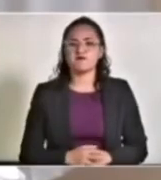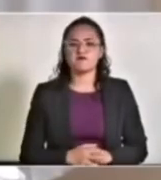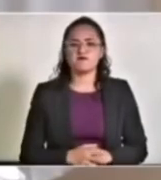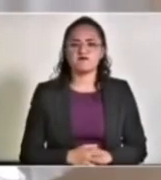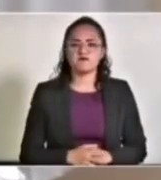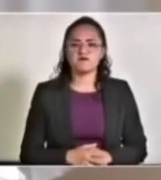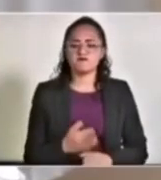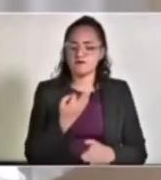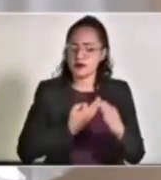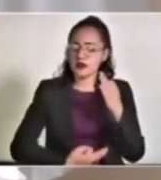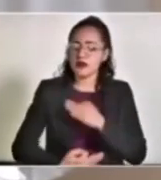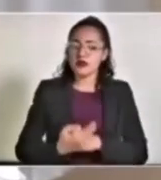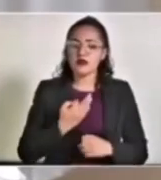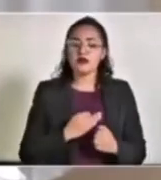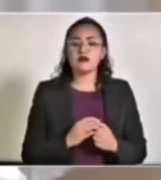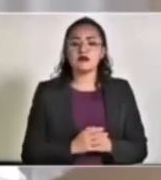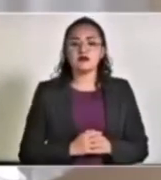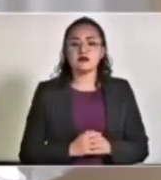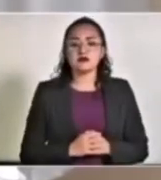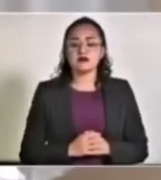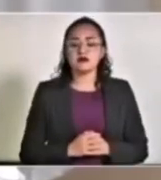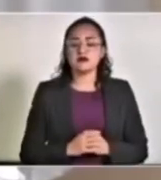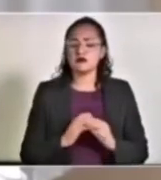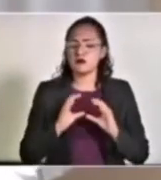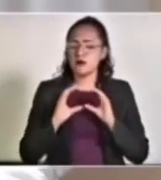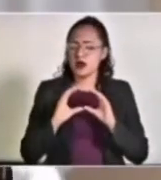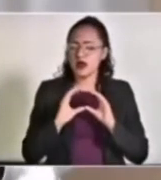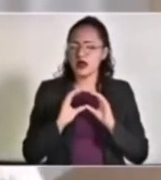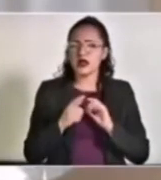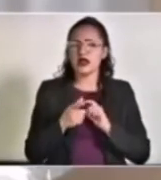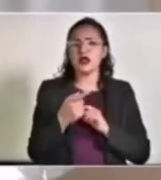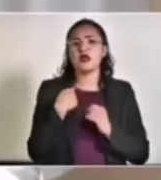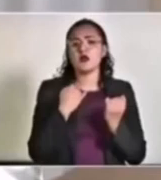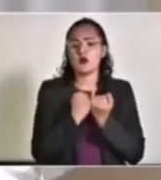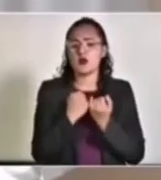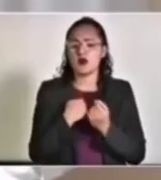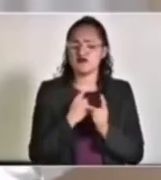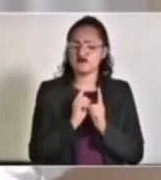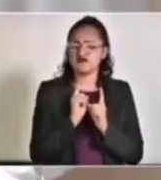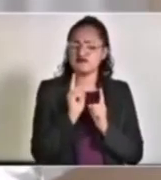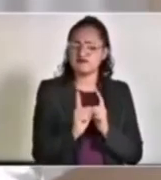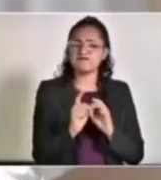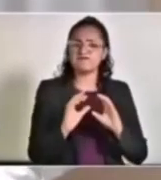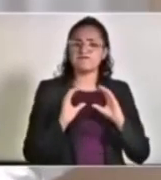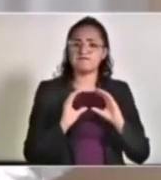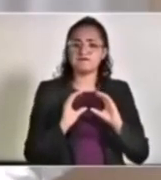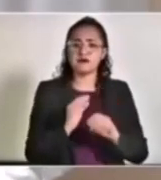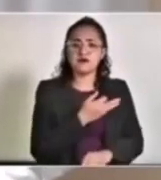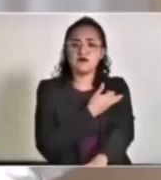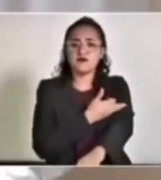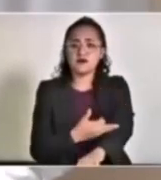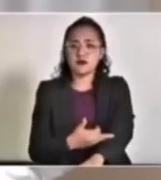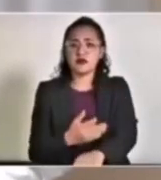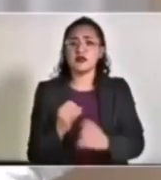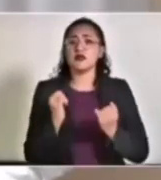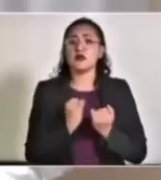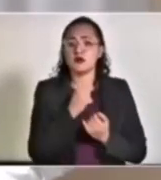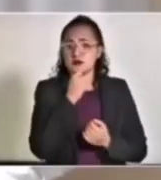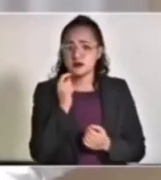en que todos nos cuidemos y cuidemos a nuestra familia